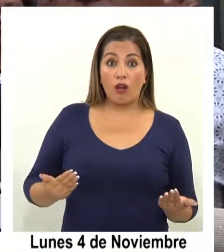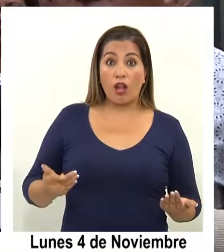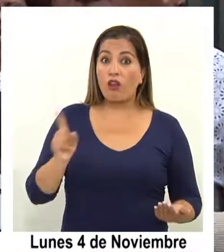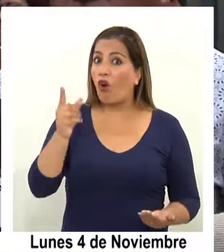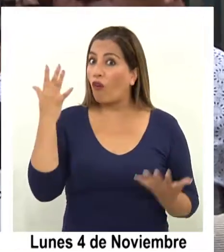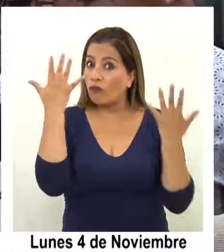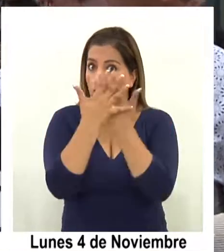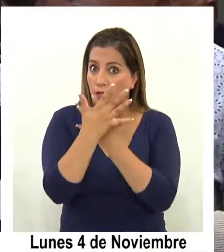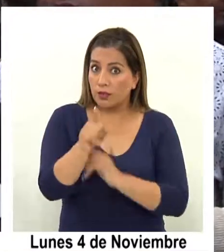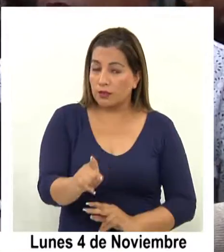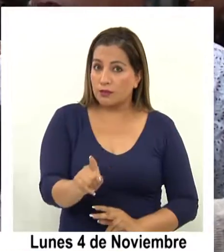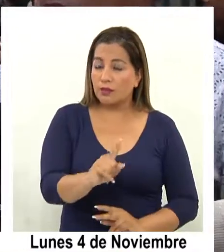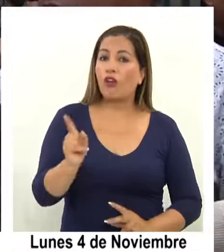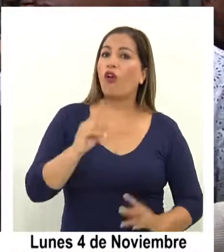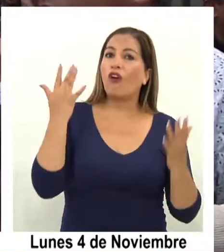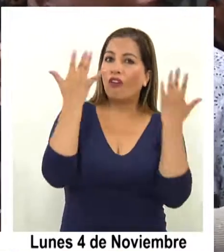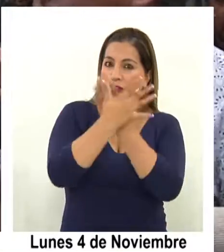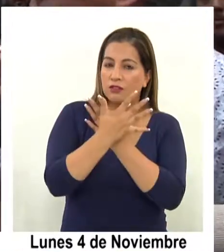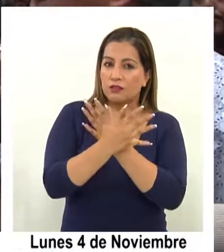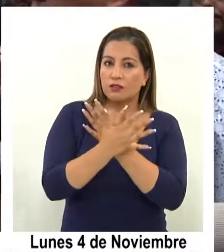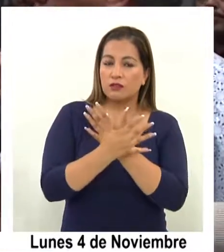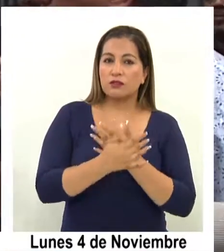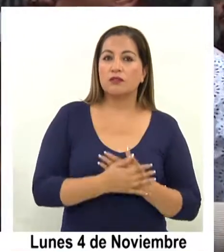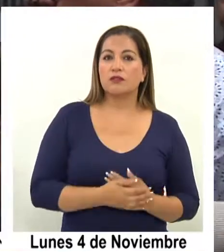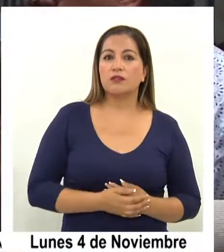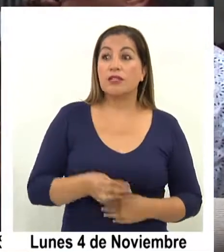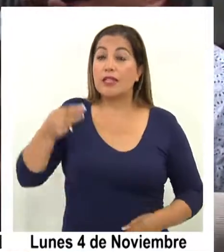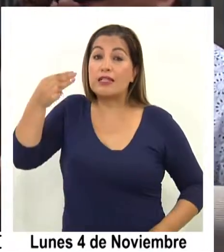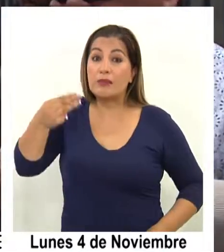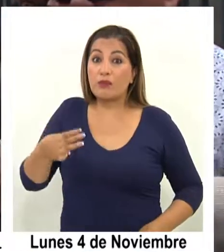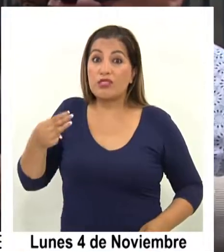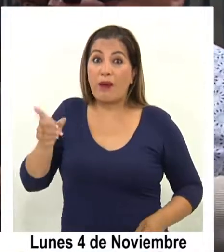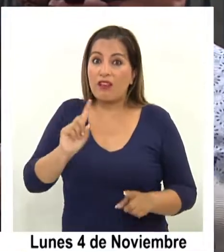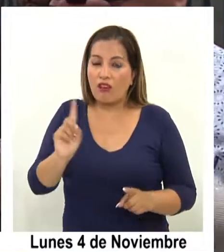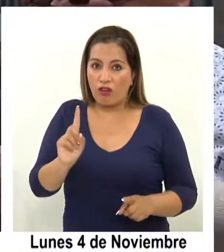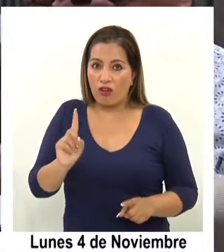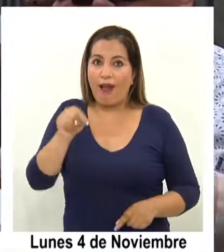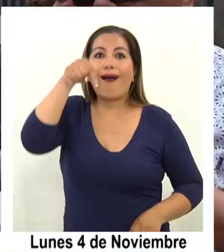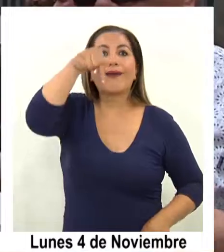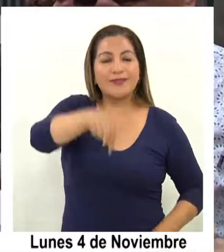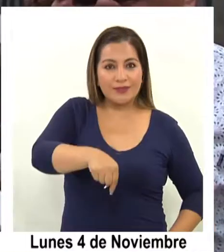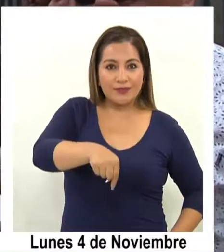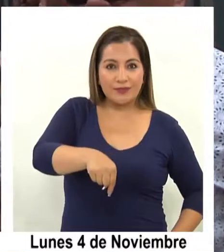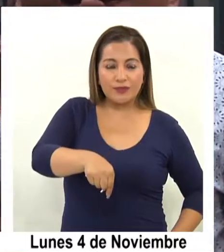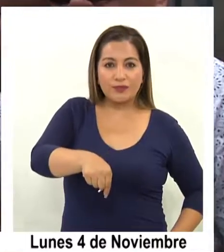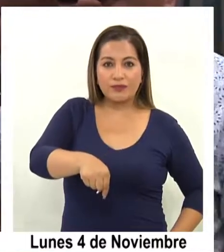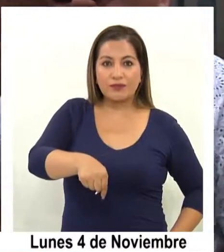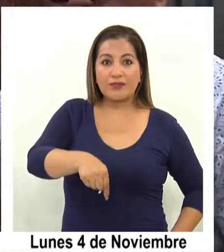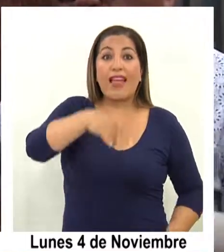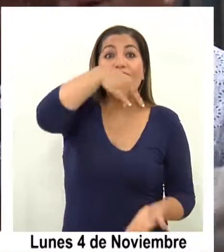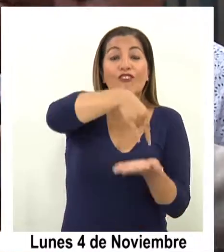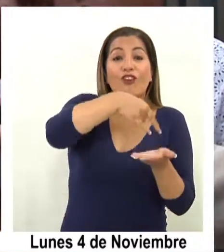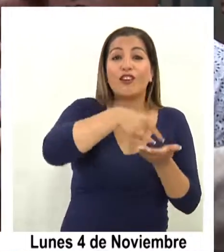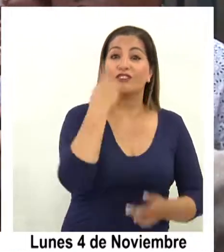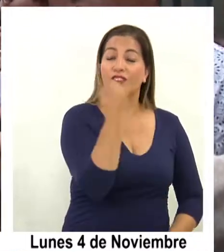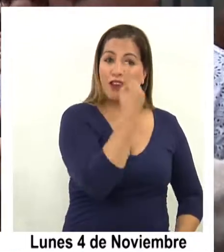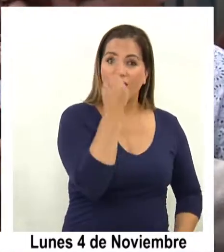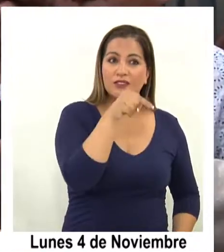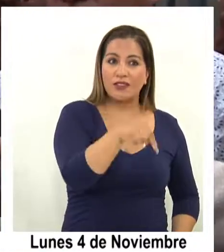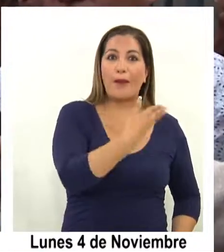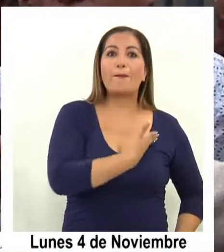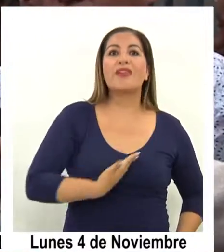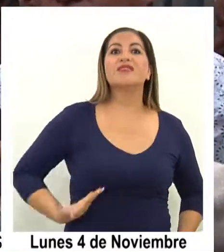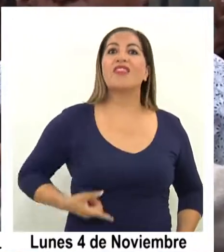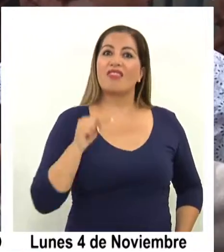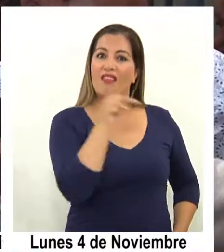hay que confundir, no hay que confundir que se trate de municipalizar. Aquí, el Congreso Nacional es